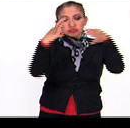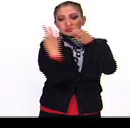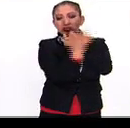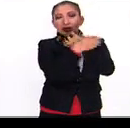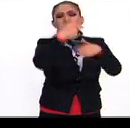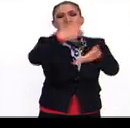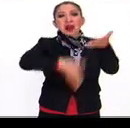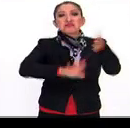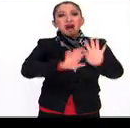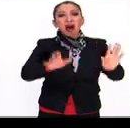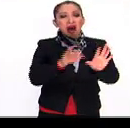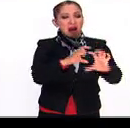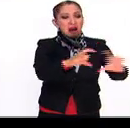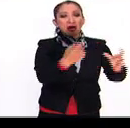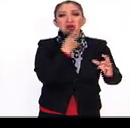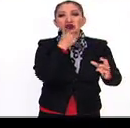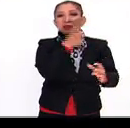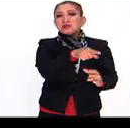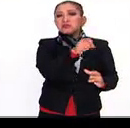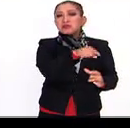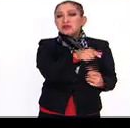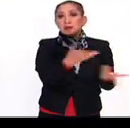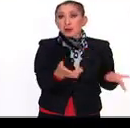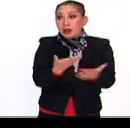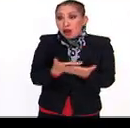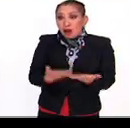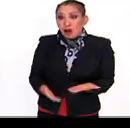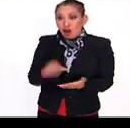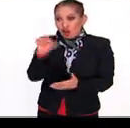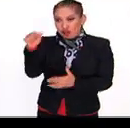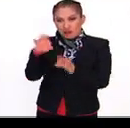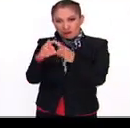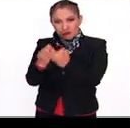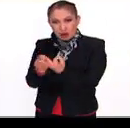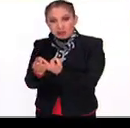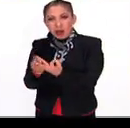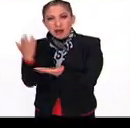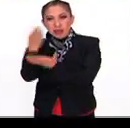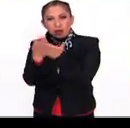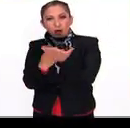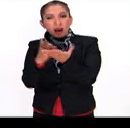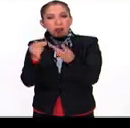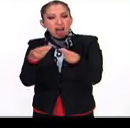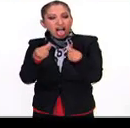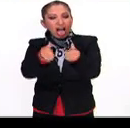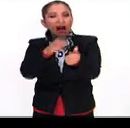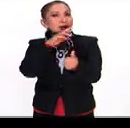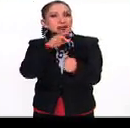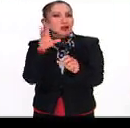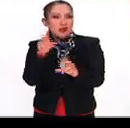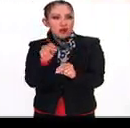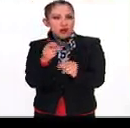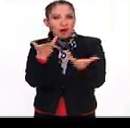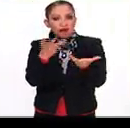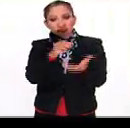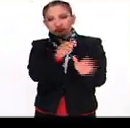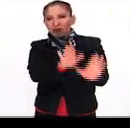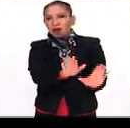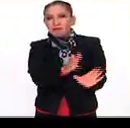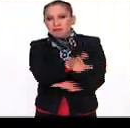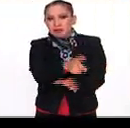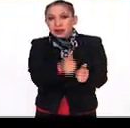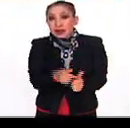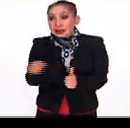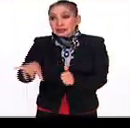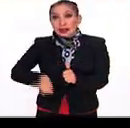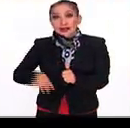y sobre todo que tiene la peculiaridad de que, a diferencia de los otros medios gráficos, no se desgasta con tanta facilidad. Pero entonces